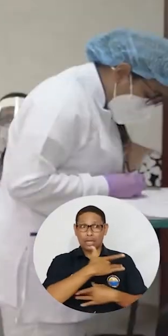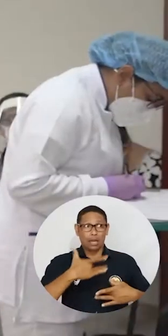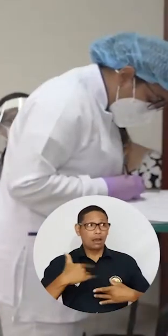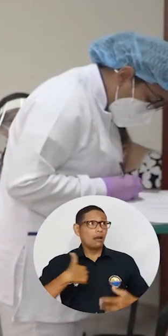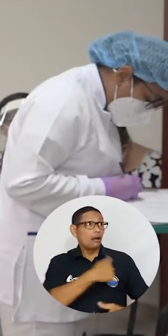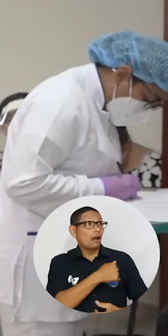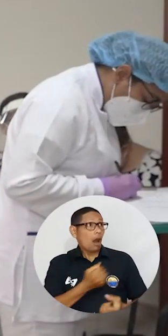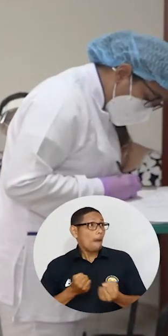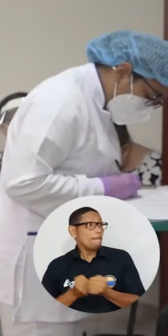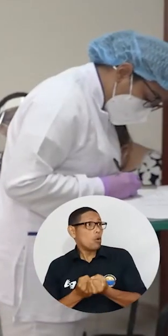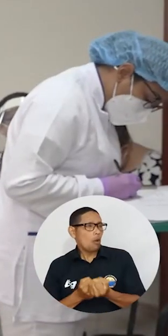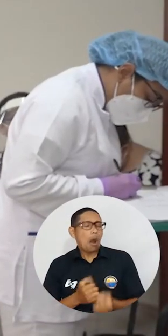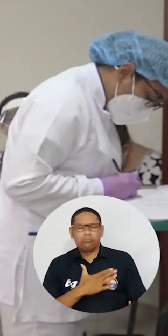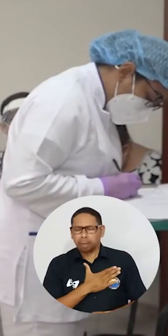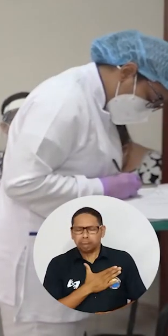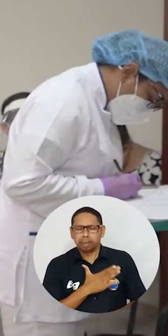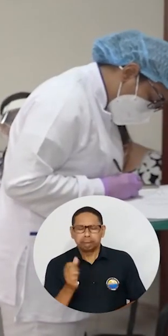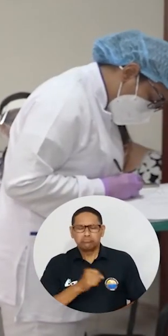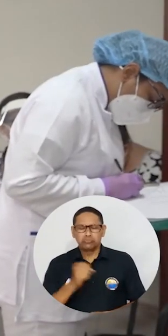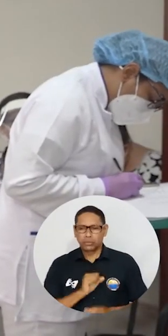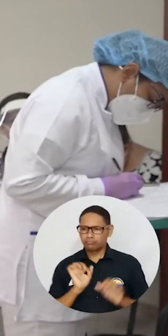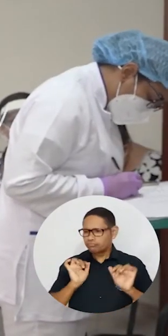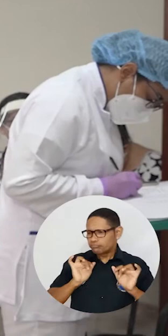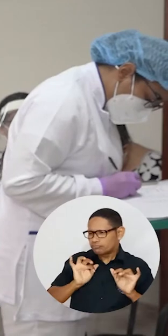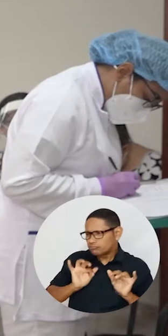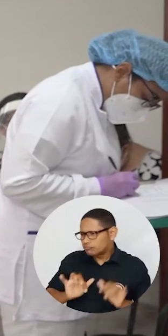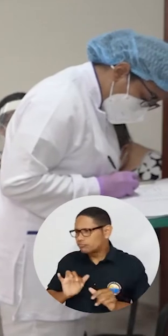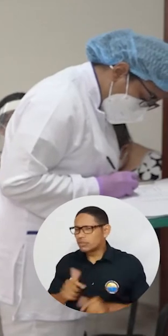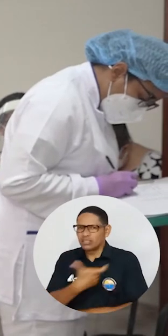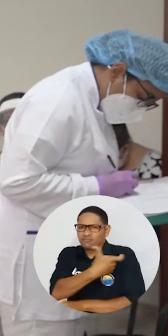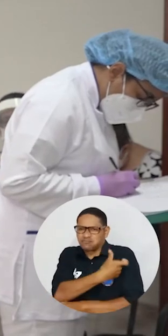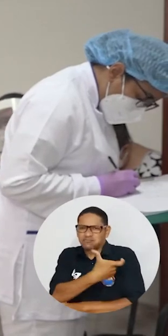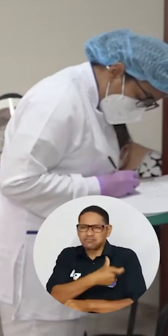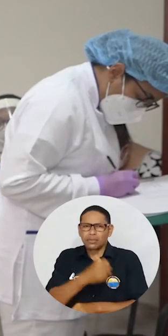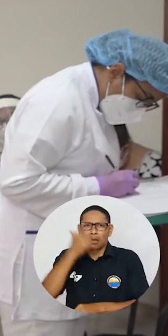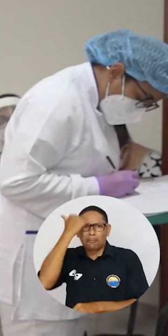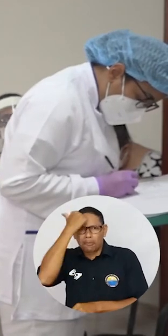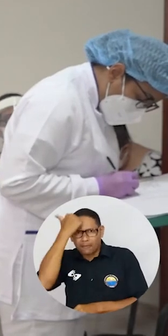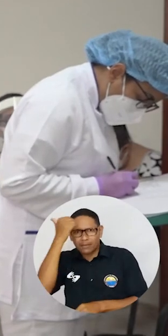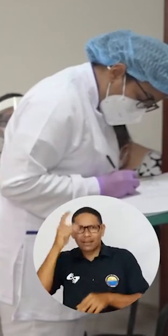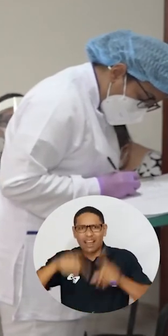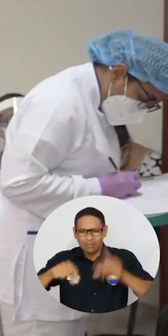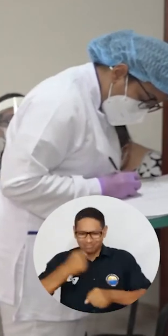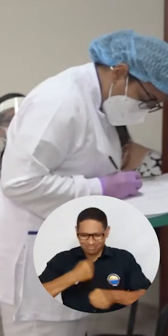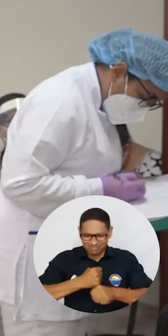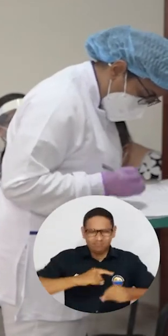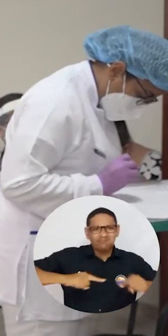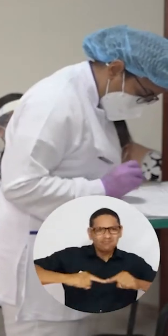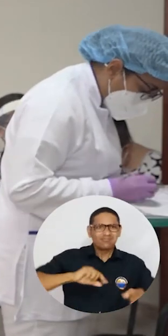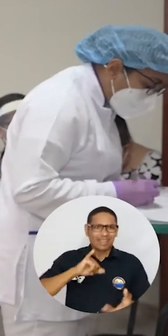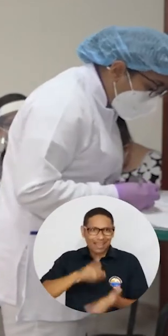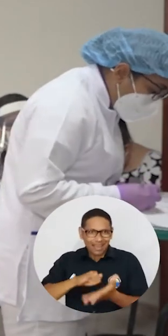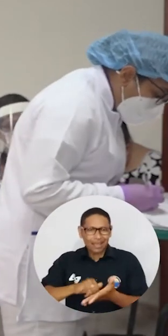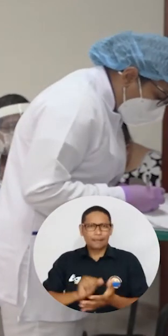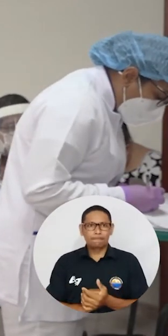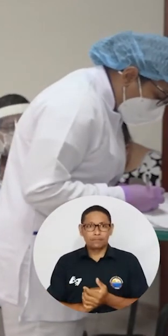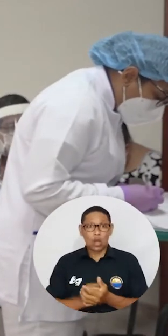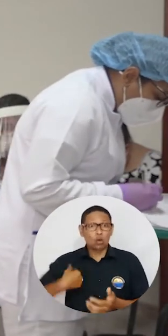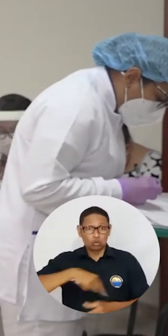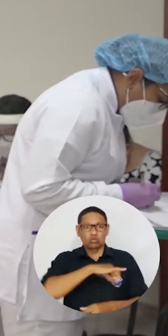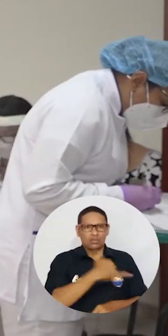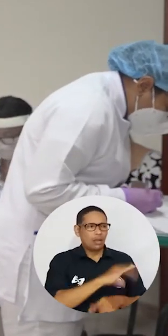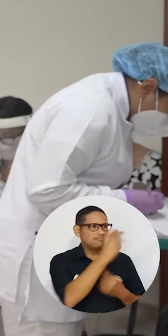apoyar directamente a esta jornada de vacunación en los directivos y docentes de la Universidad de Magdalena. Con nuestra